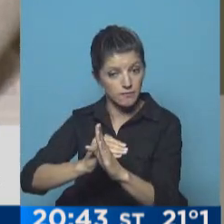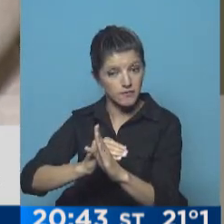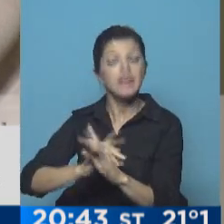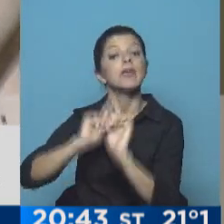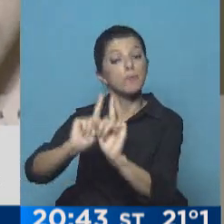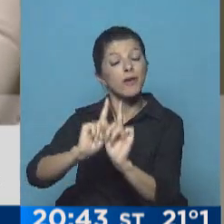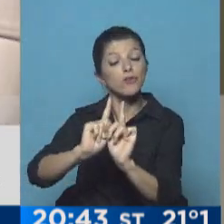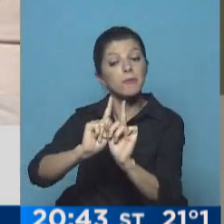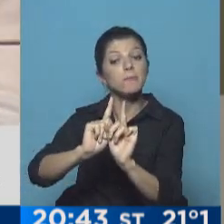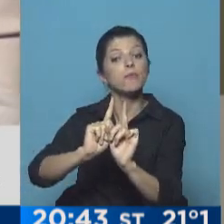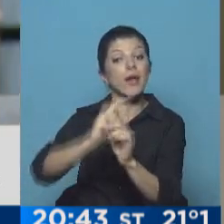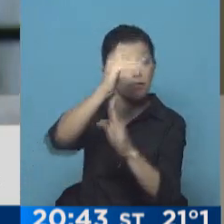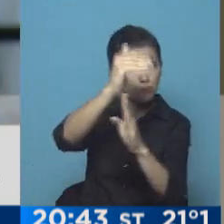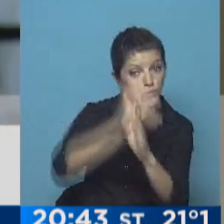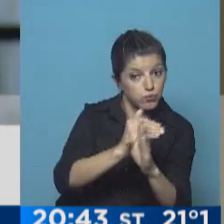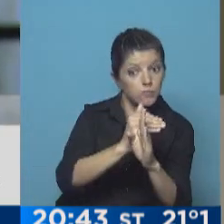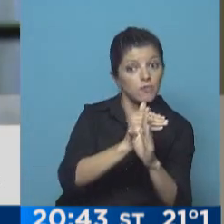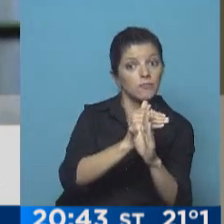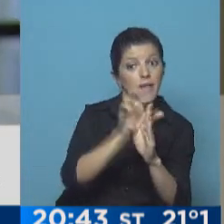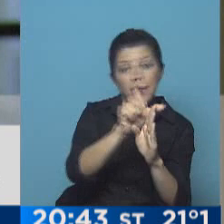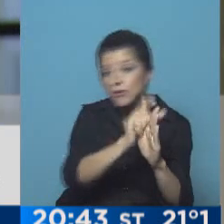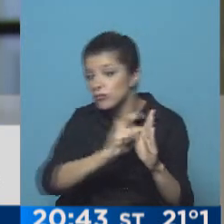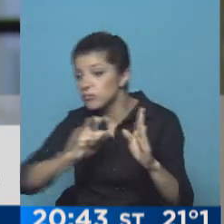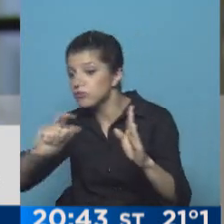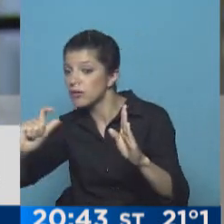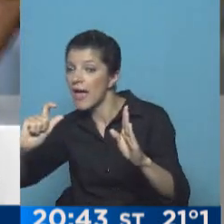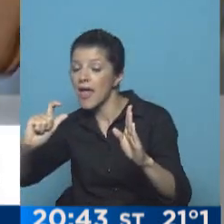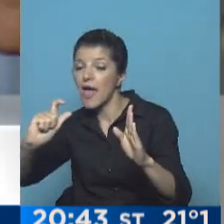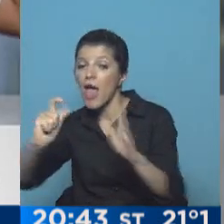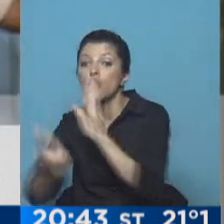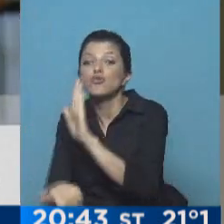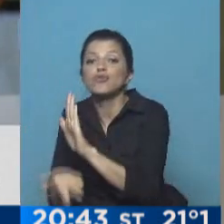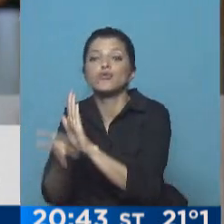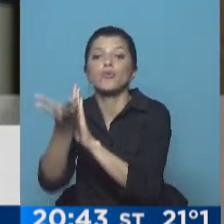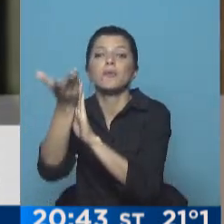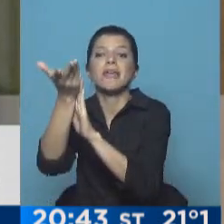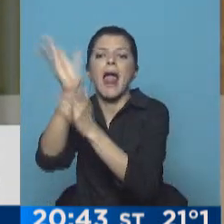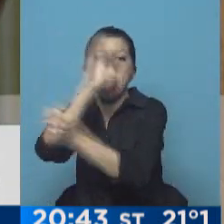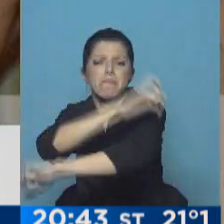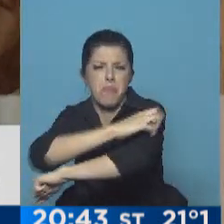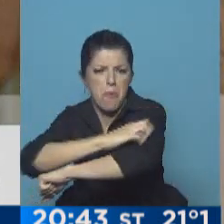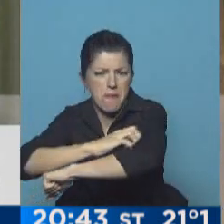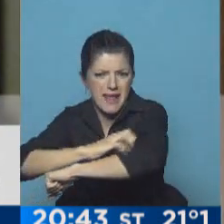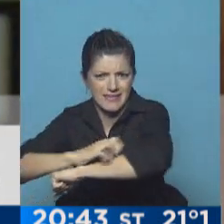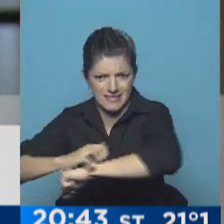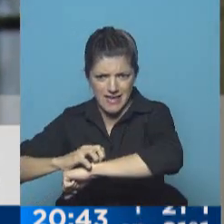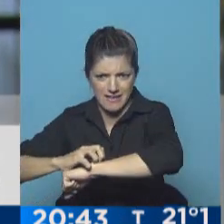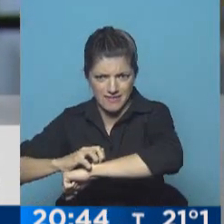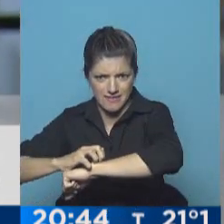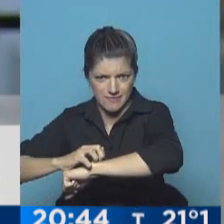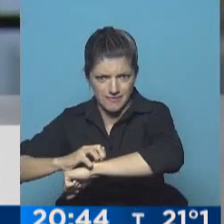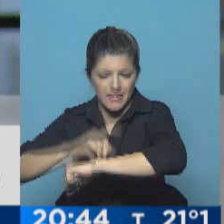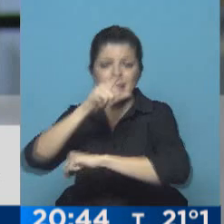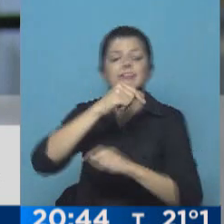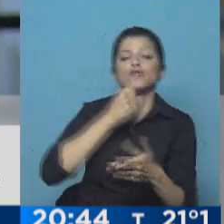reducción de los subsidios iba a aumentar la pobreza iba